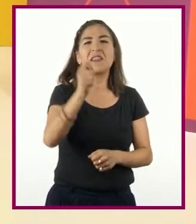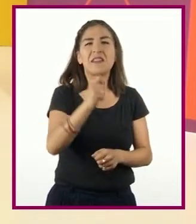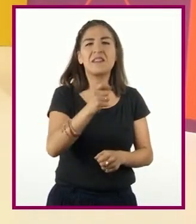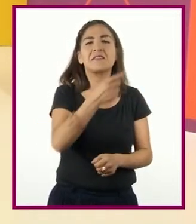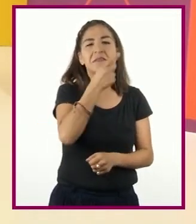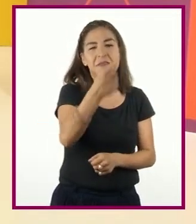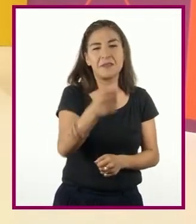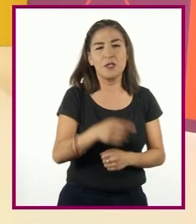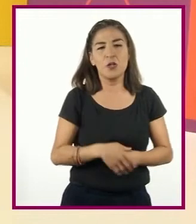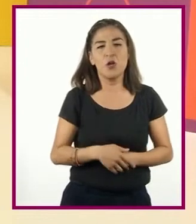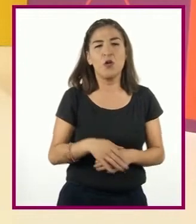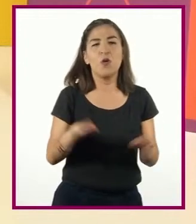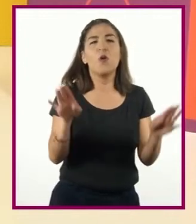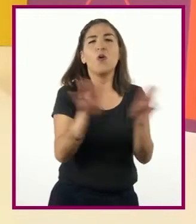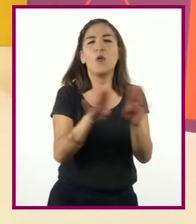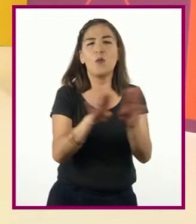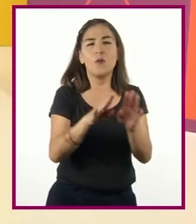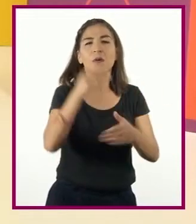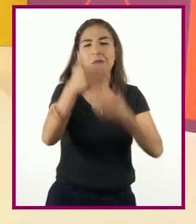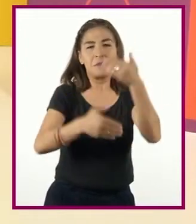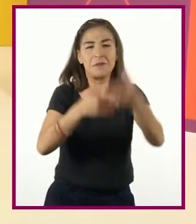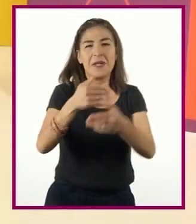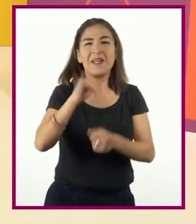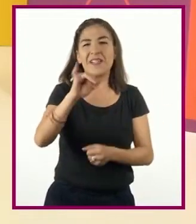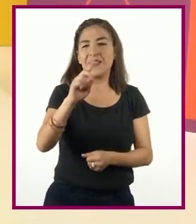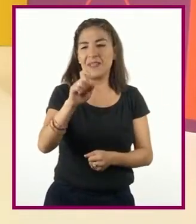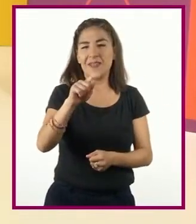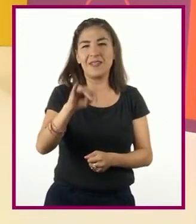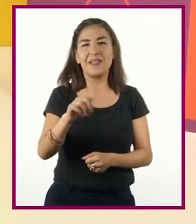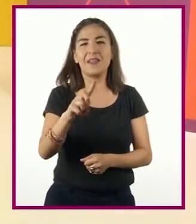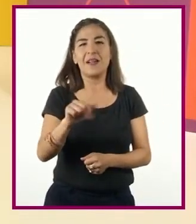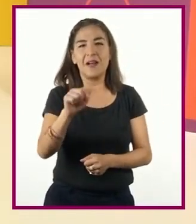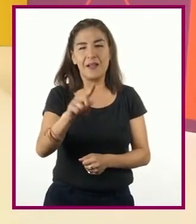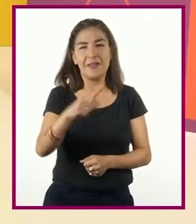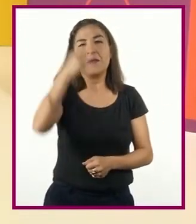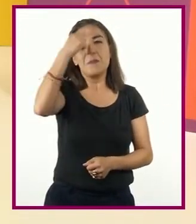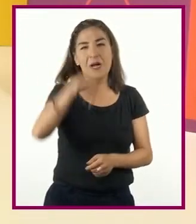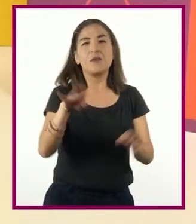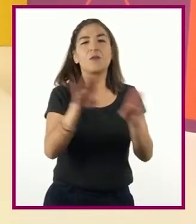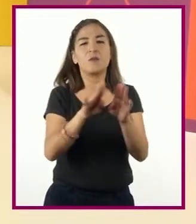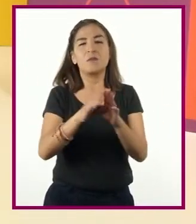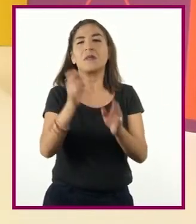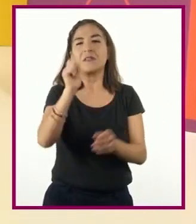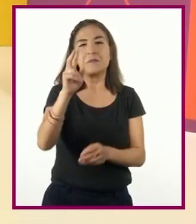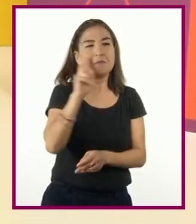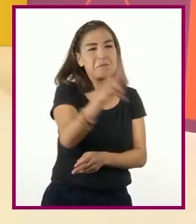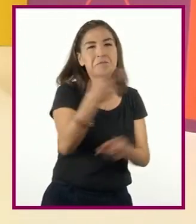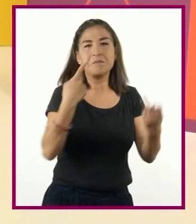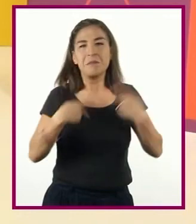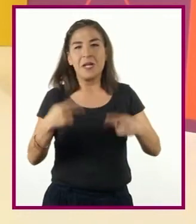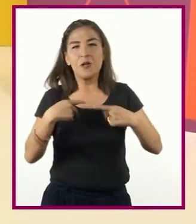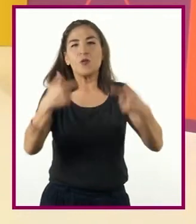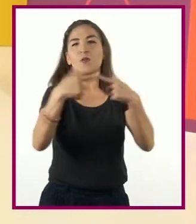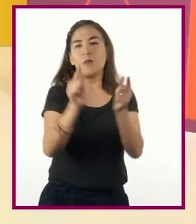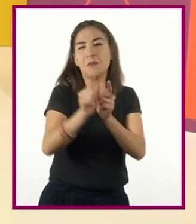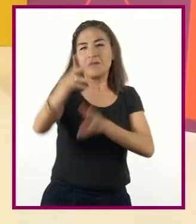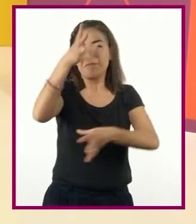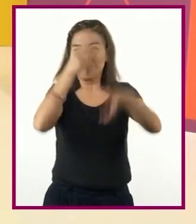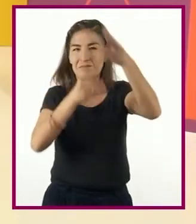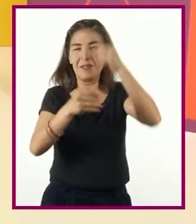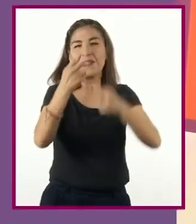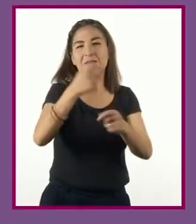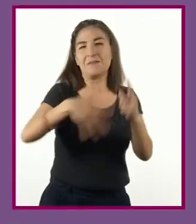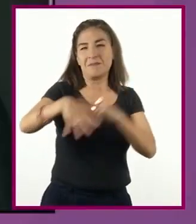explica cómo se construye la identidad a partir de las influencias que recibimos de las personas y grupos de nuestros